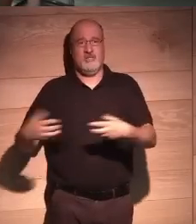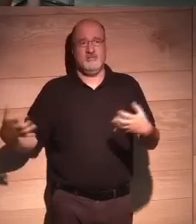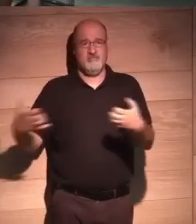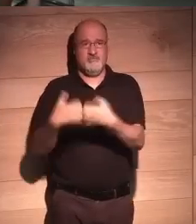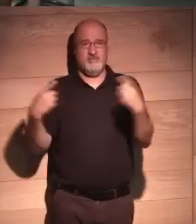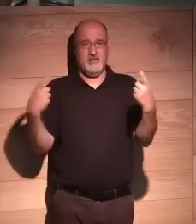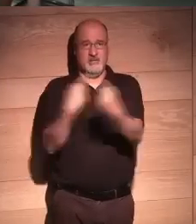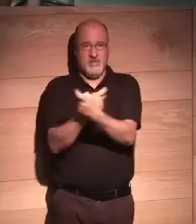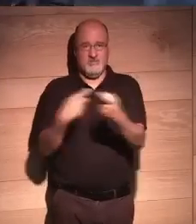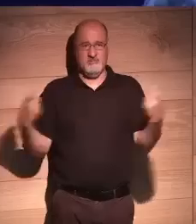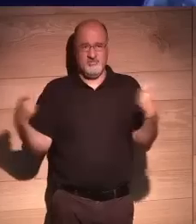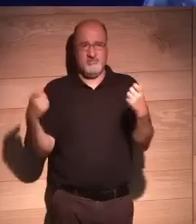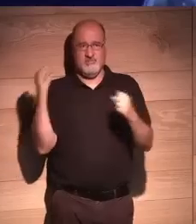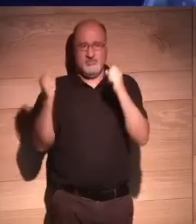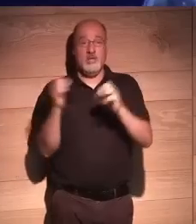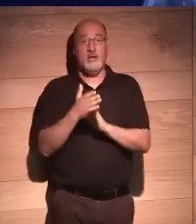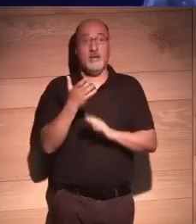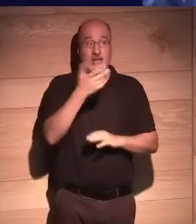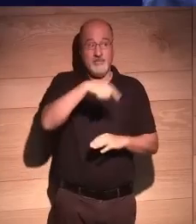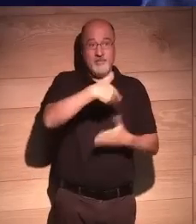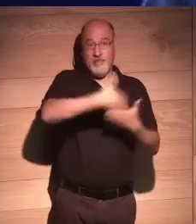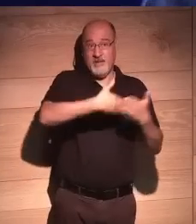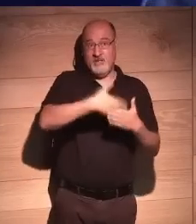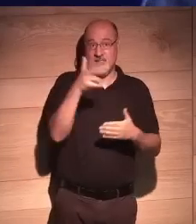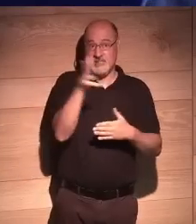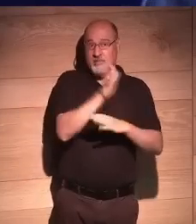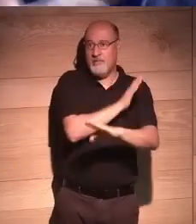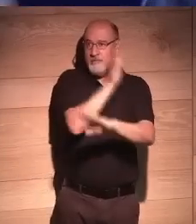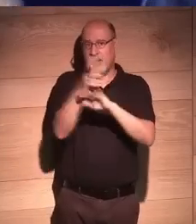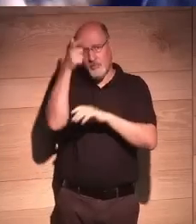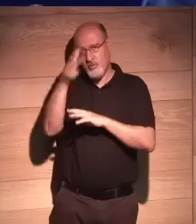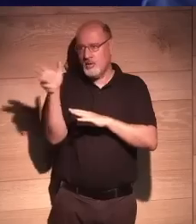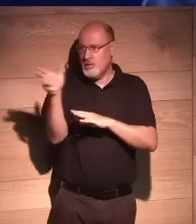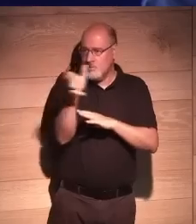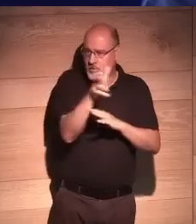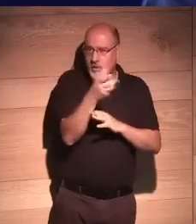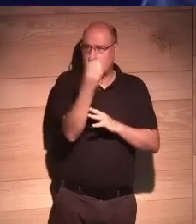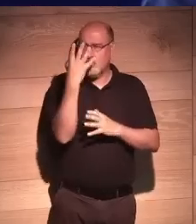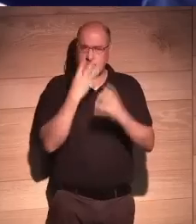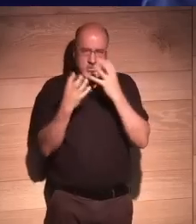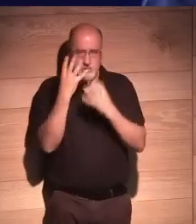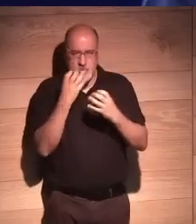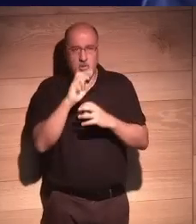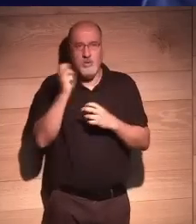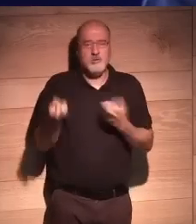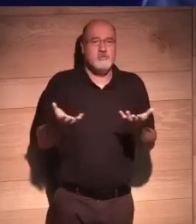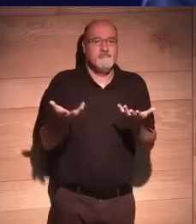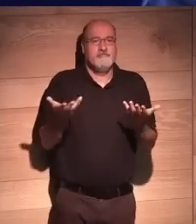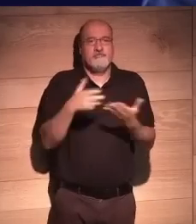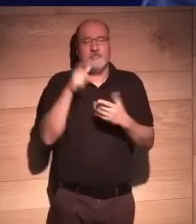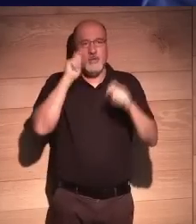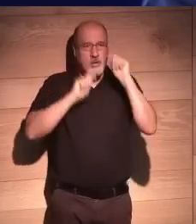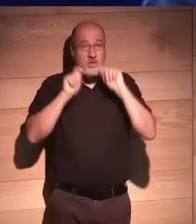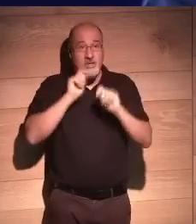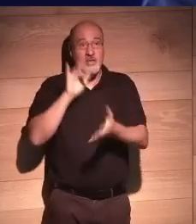las cámaras iban al pueblo a ver cómo estaba la gente, ¿no? Entonces estaban unos tristes, otros tal, no sé qué, una gente así llorando